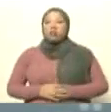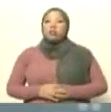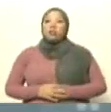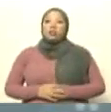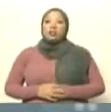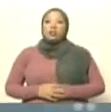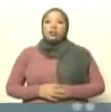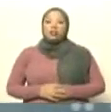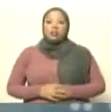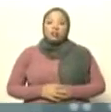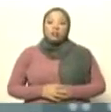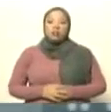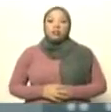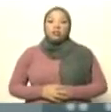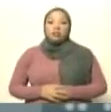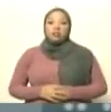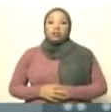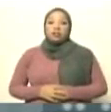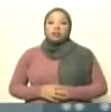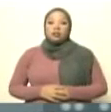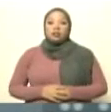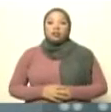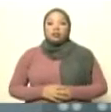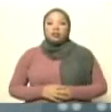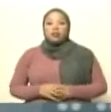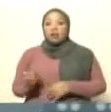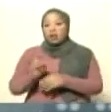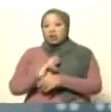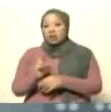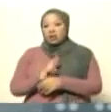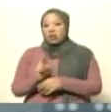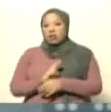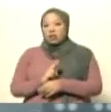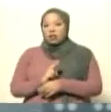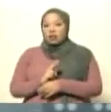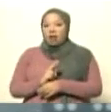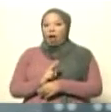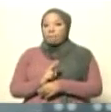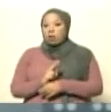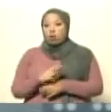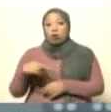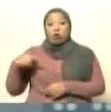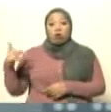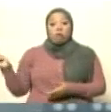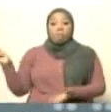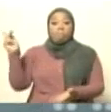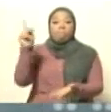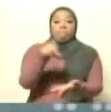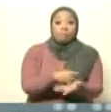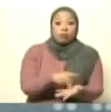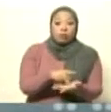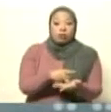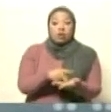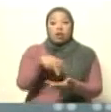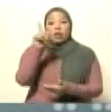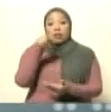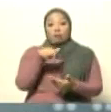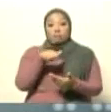9:45 de la noche el palacio. Ahí fuimos de manera simbólica para llamar a la calma y llamar